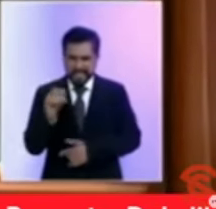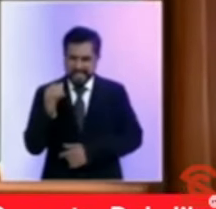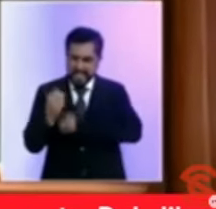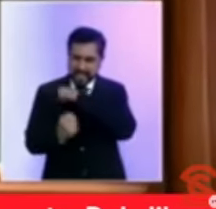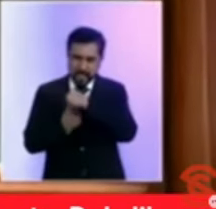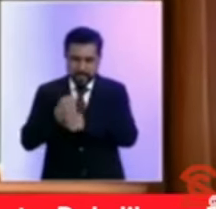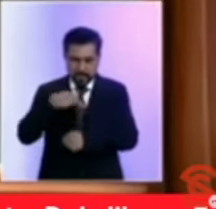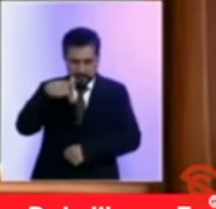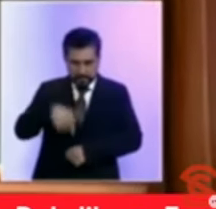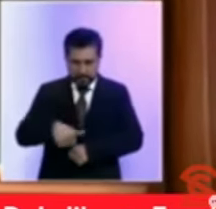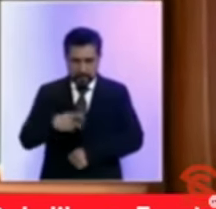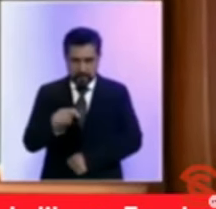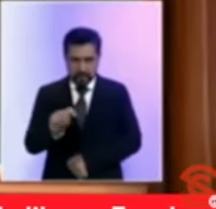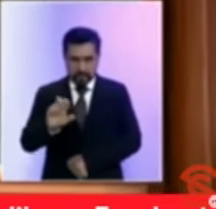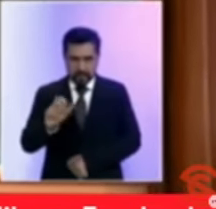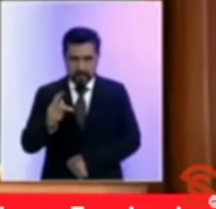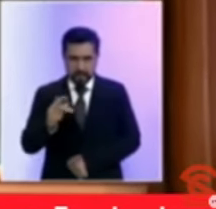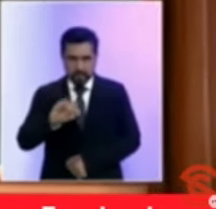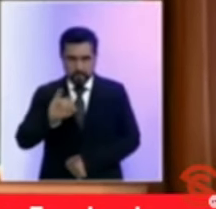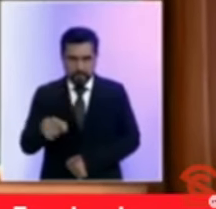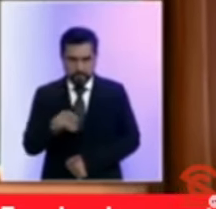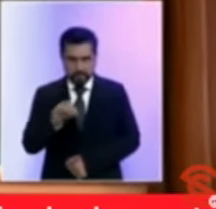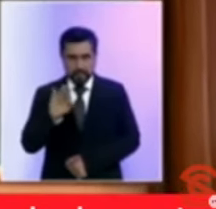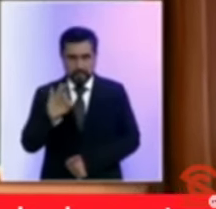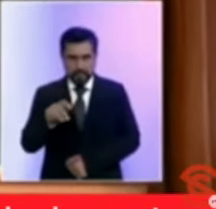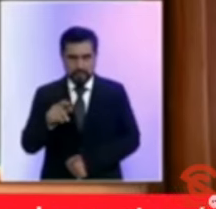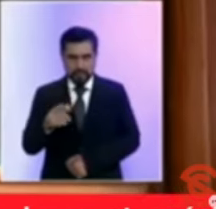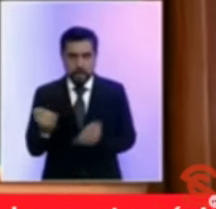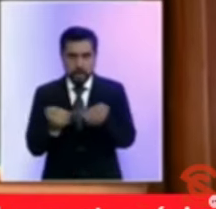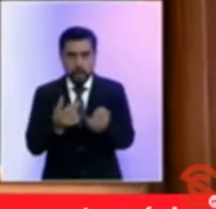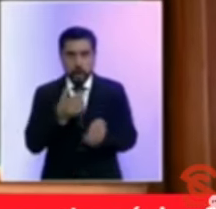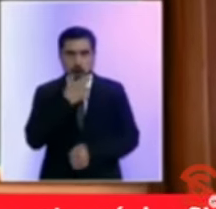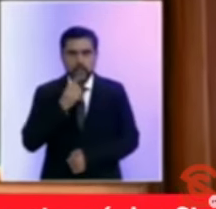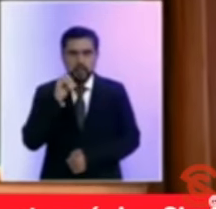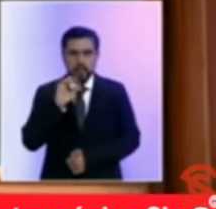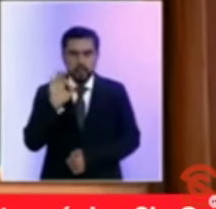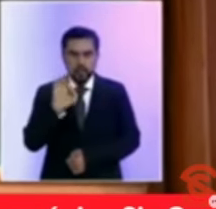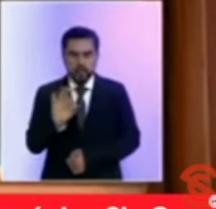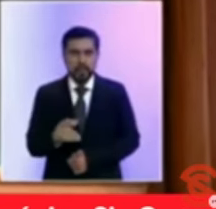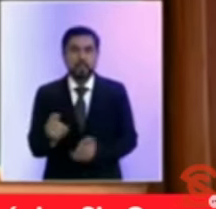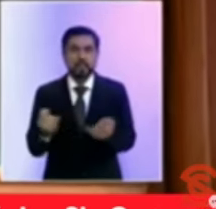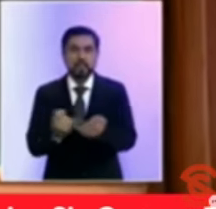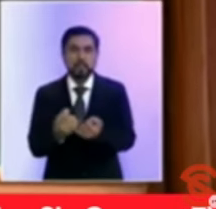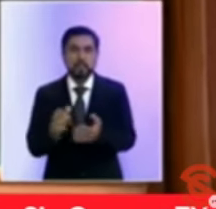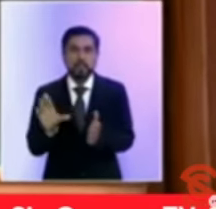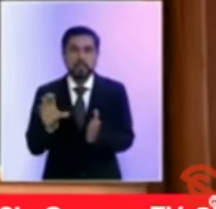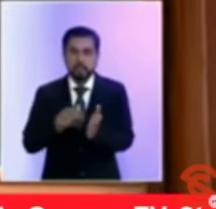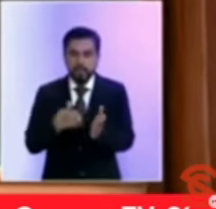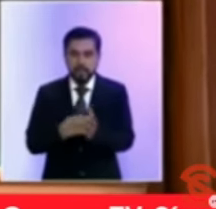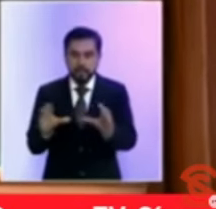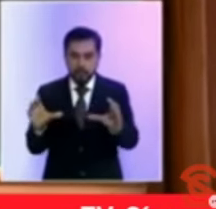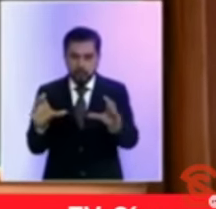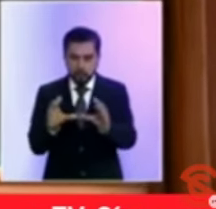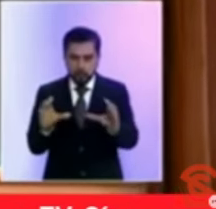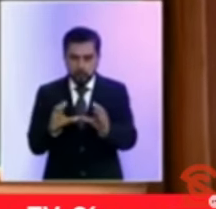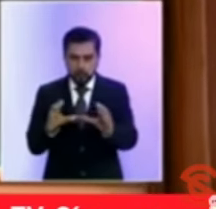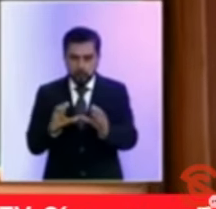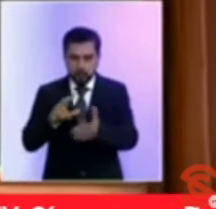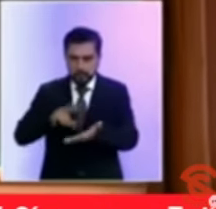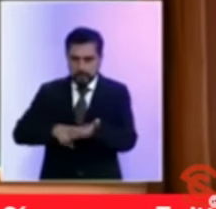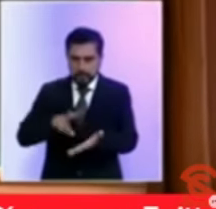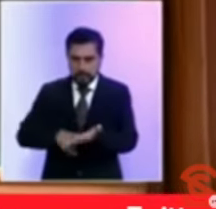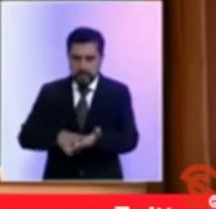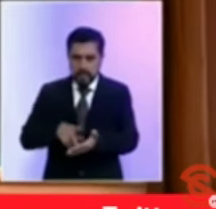esta institución le hace entrega de La Constancia que la acredita